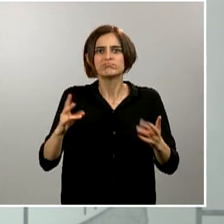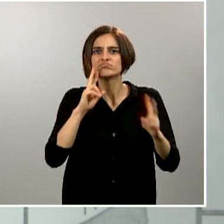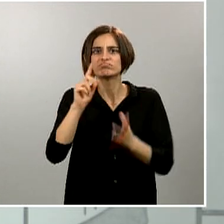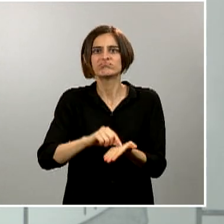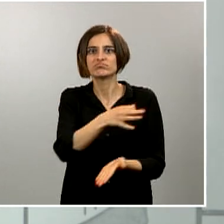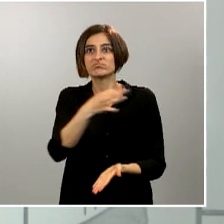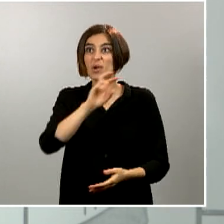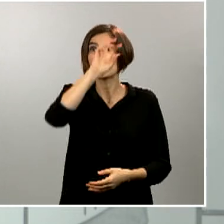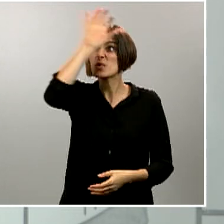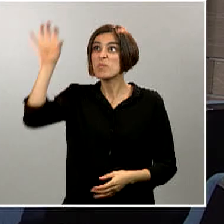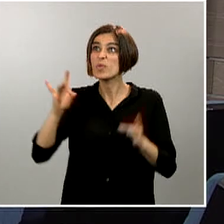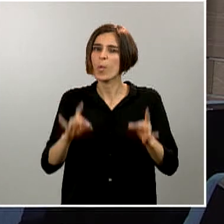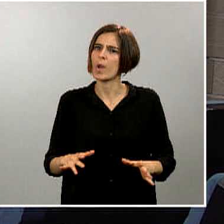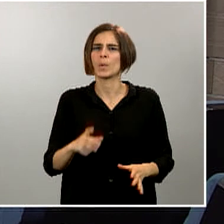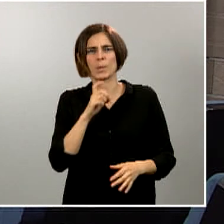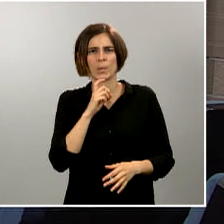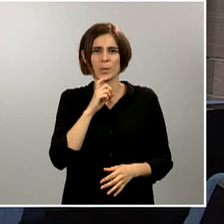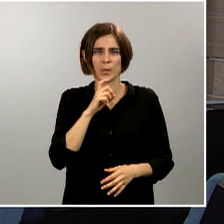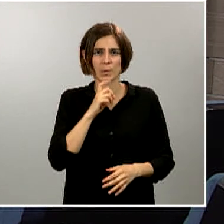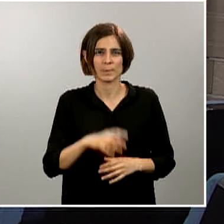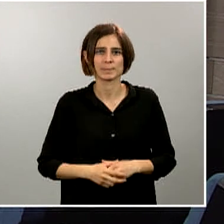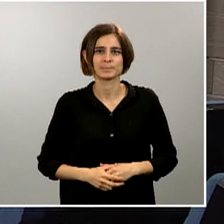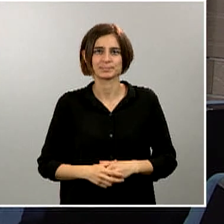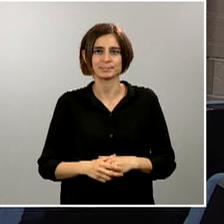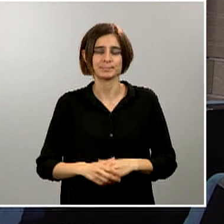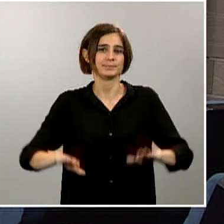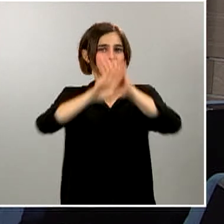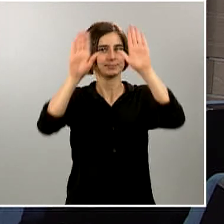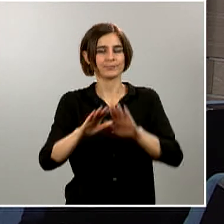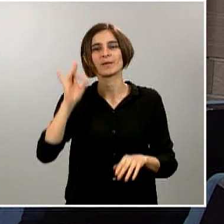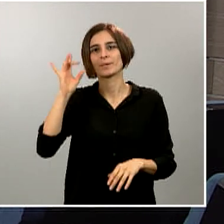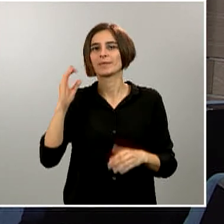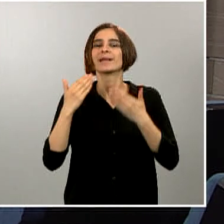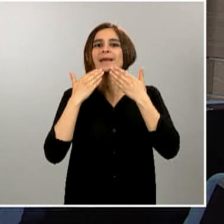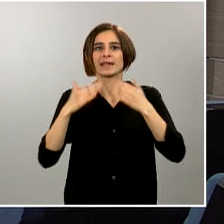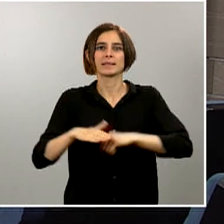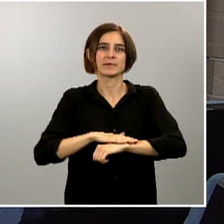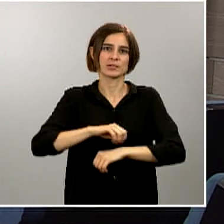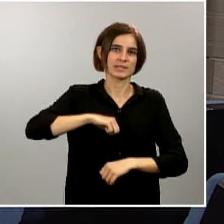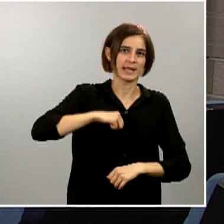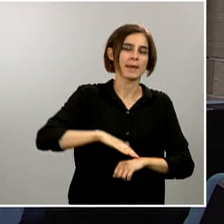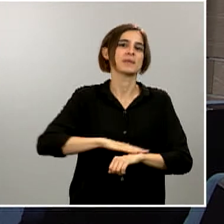mundo. Concluye aquí esta comparecencia. Gracias, Ministro de Sanidad, Ministra de Defensa, Ministro del